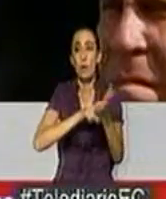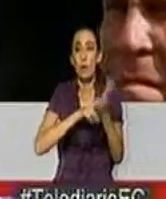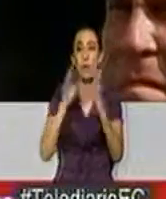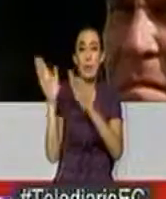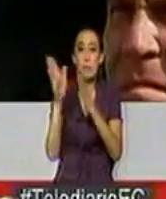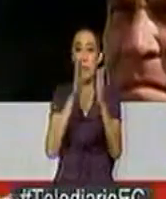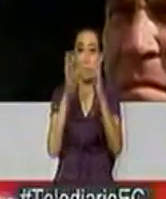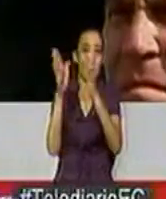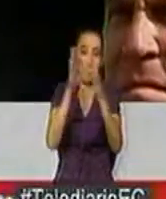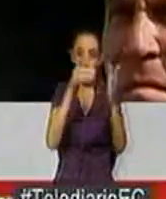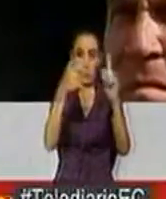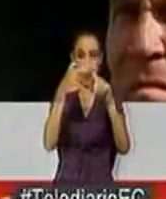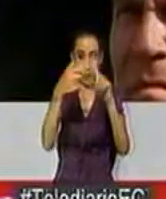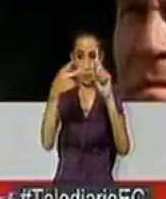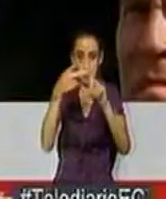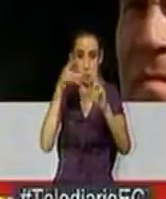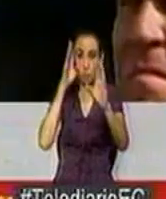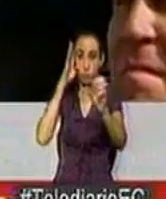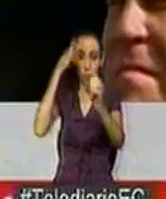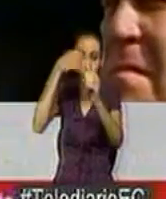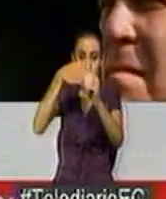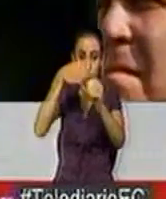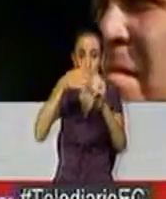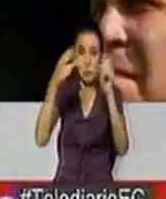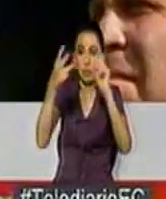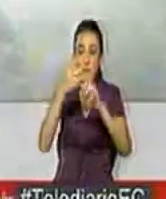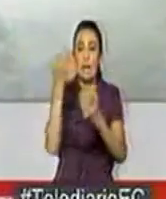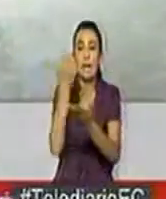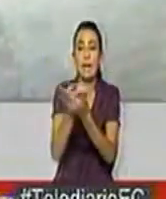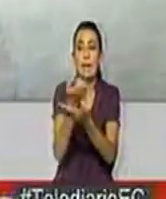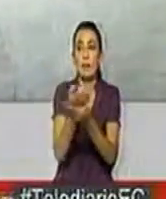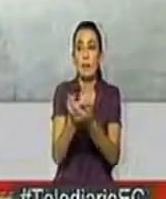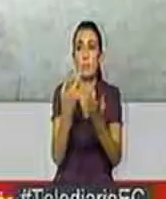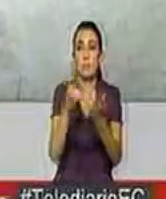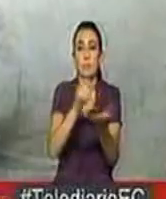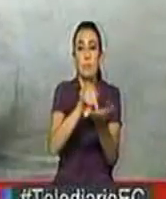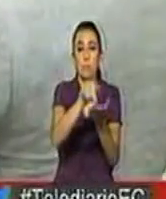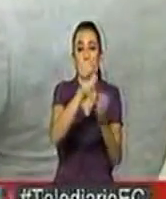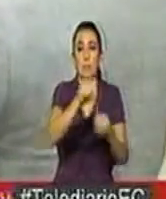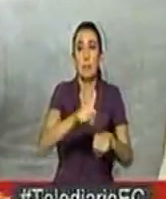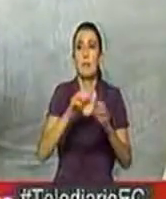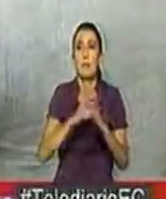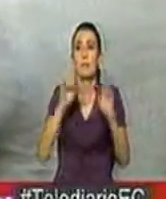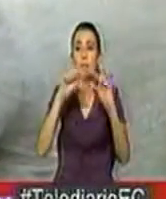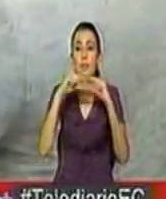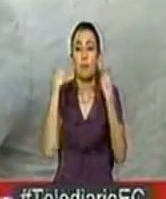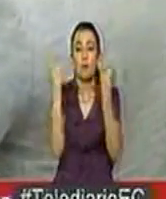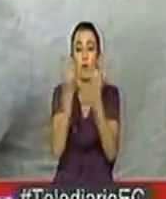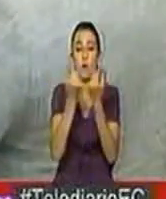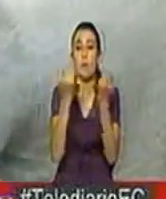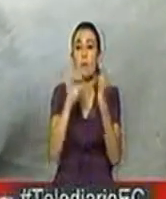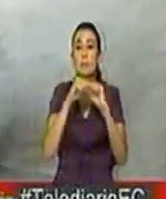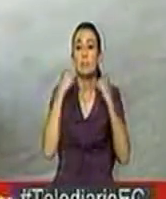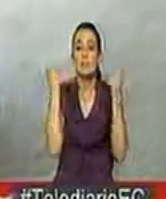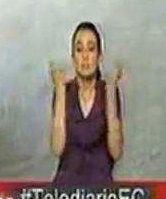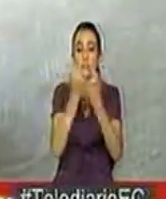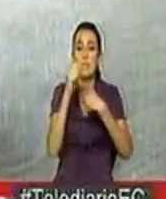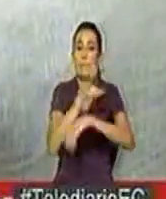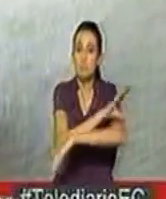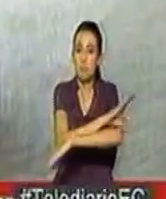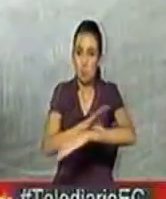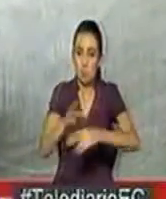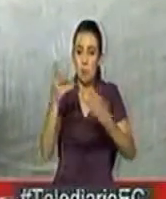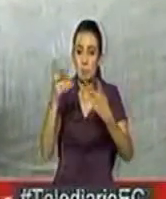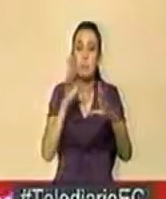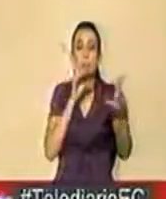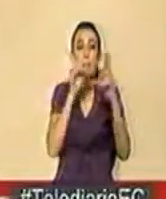temporales, tienen que estar focalizados y tienen que estar financiados. Organizaciones campesinas, pueblos y nacionalidades se sumaron al diálogo